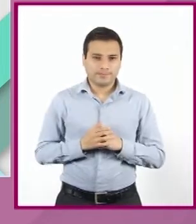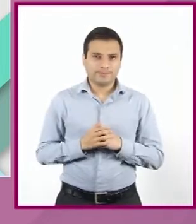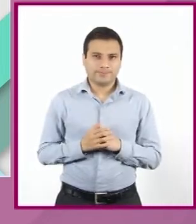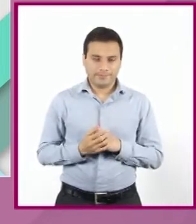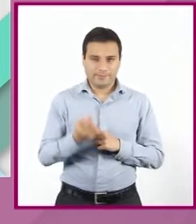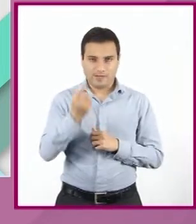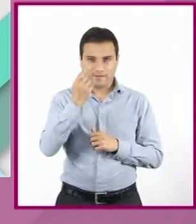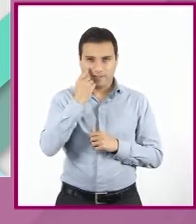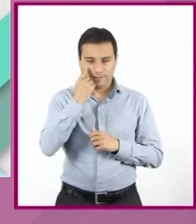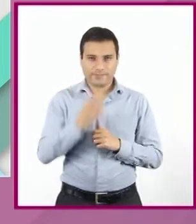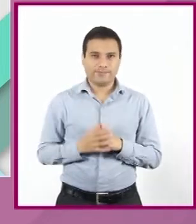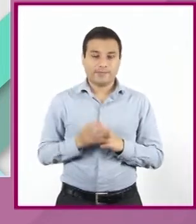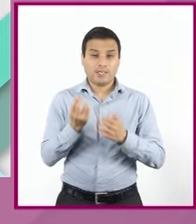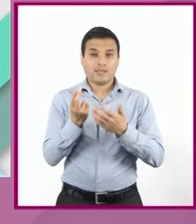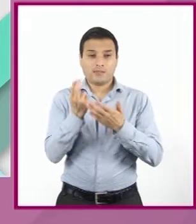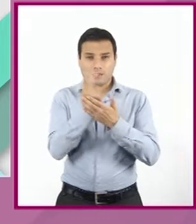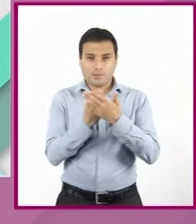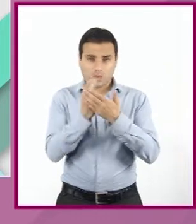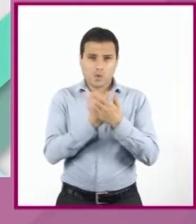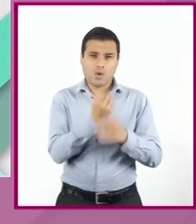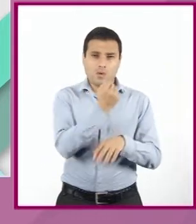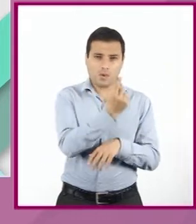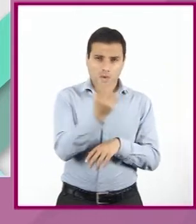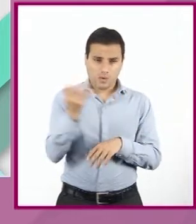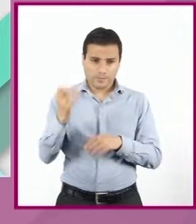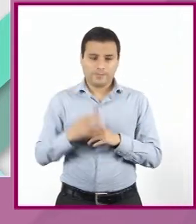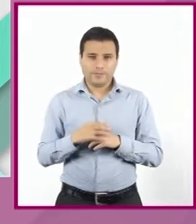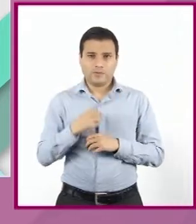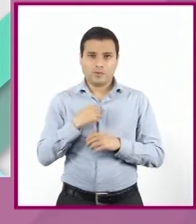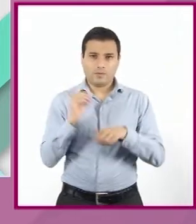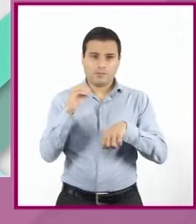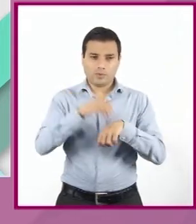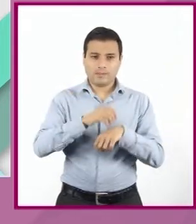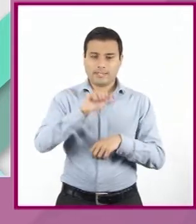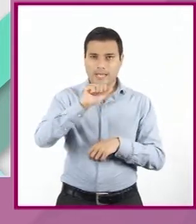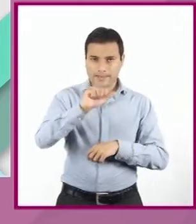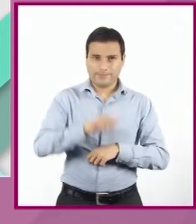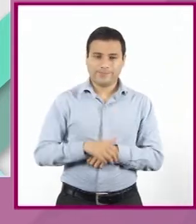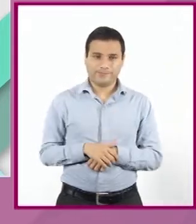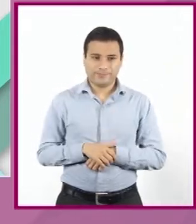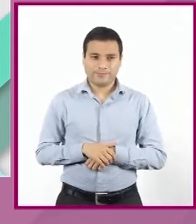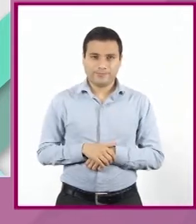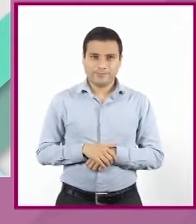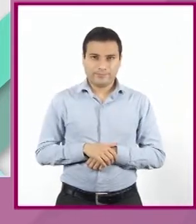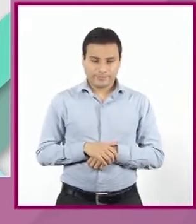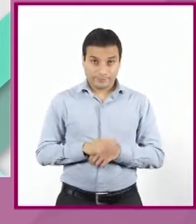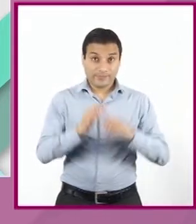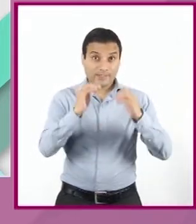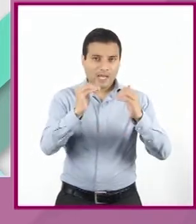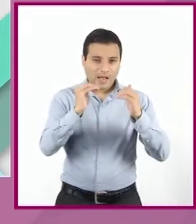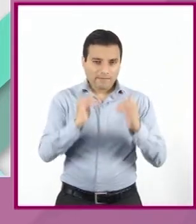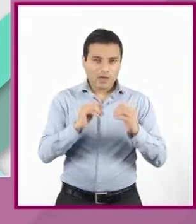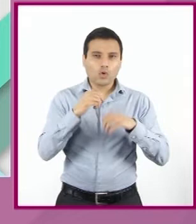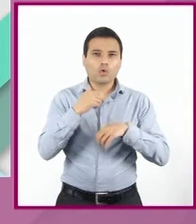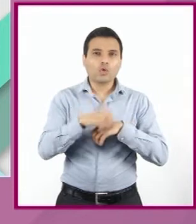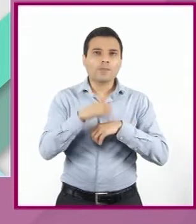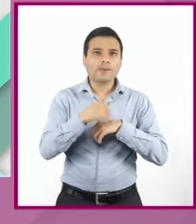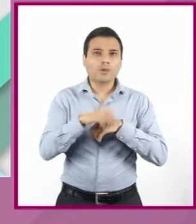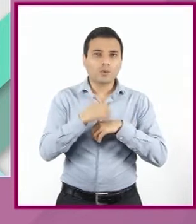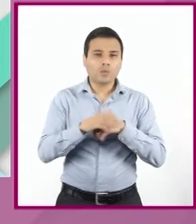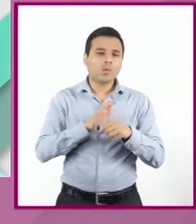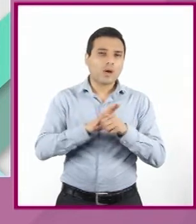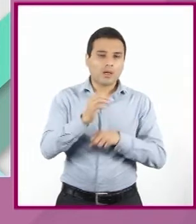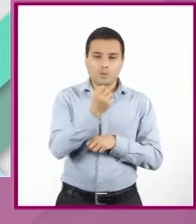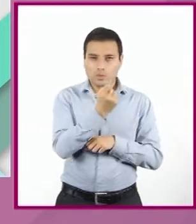lo señalaremos con la letra A y un número en subíndice que indica el número de término que le corresponde. Es